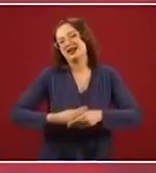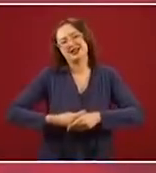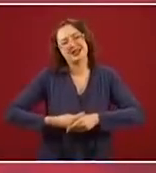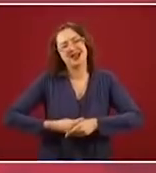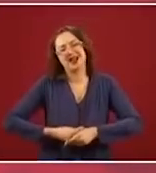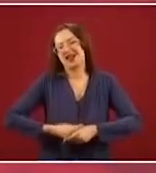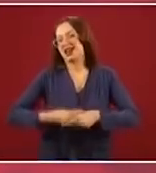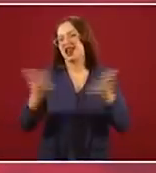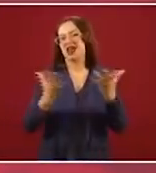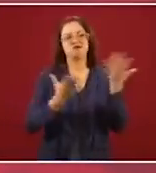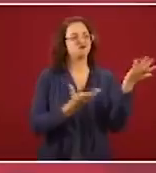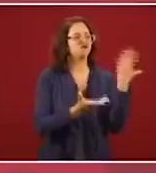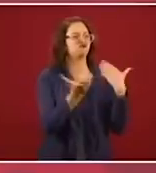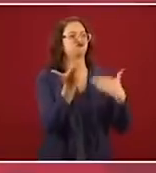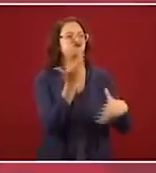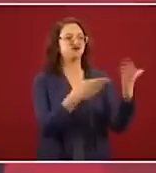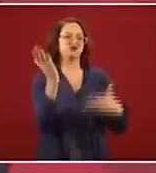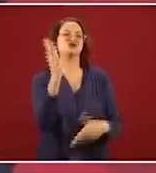salir adelante una empresa así